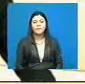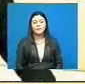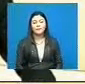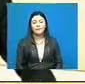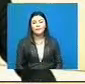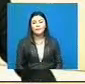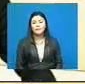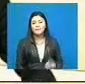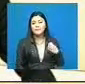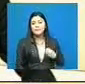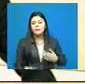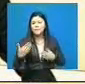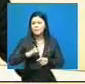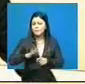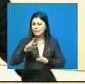Para aplicar la regla fiscal